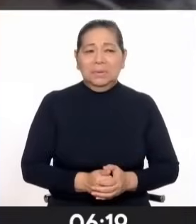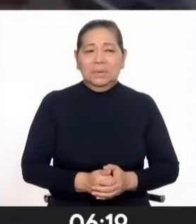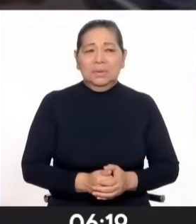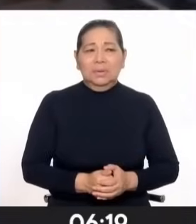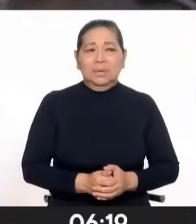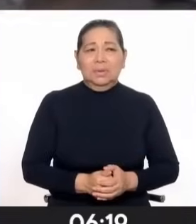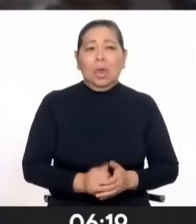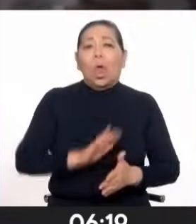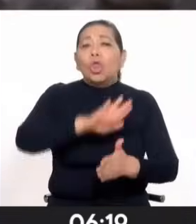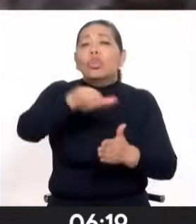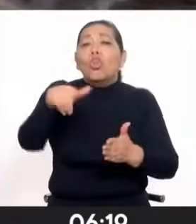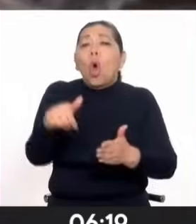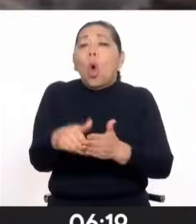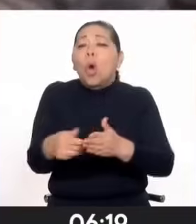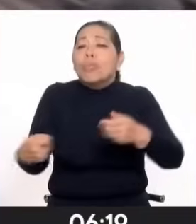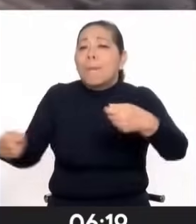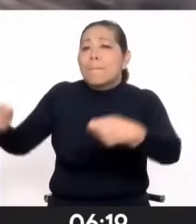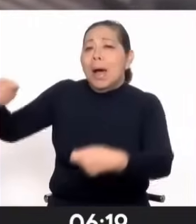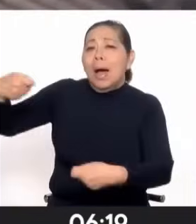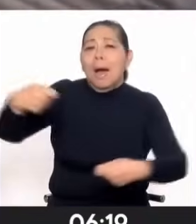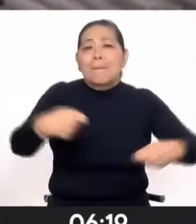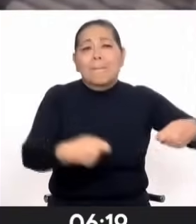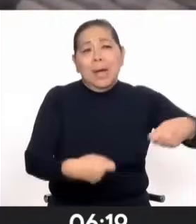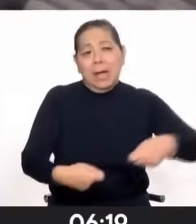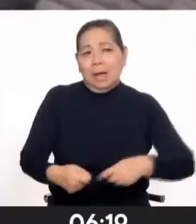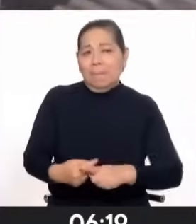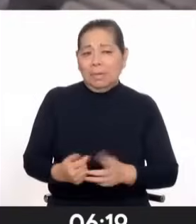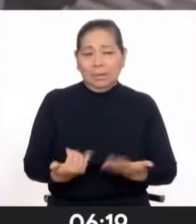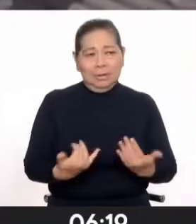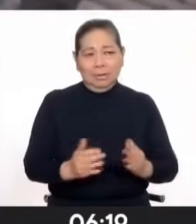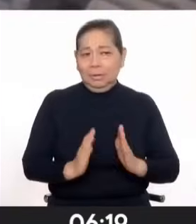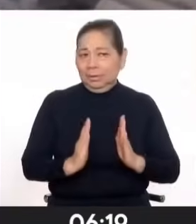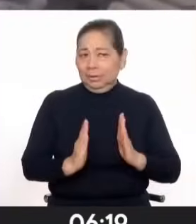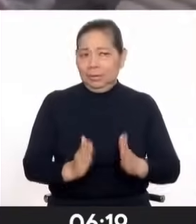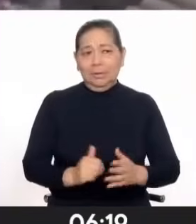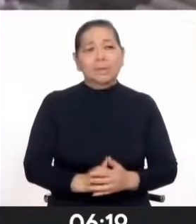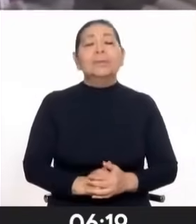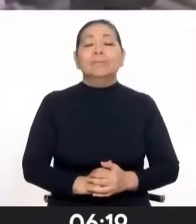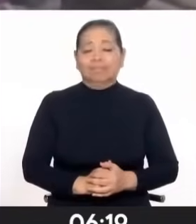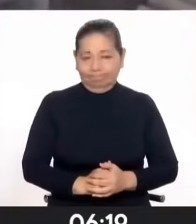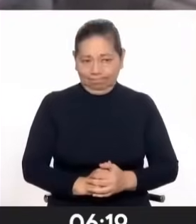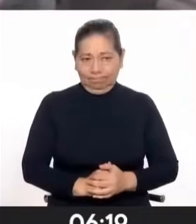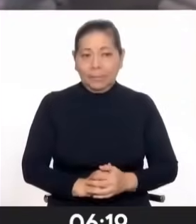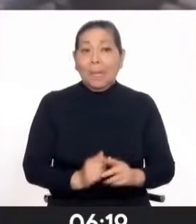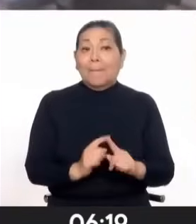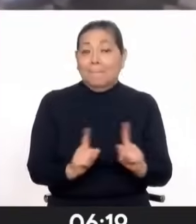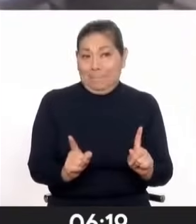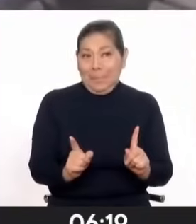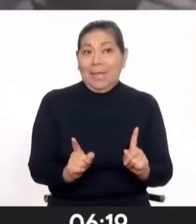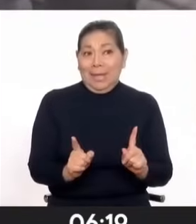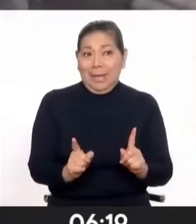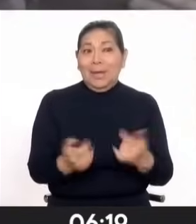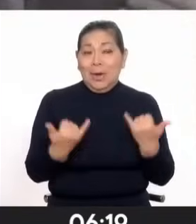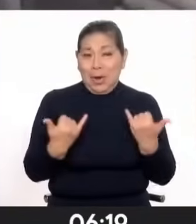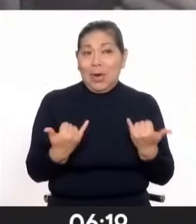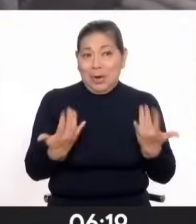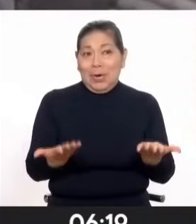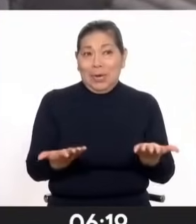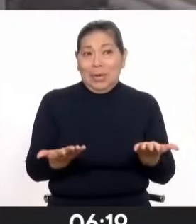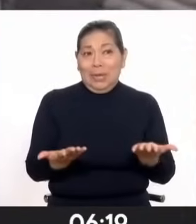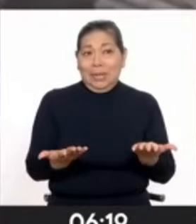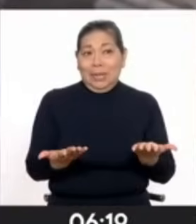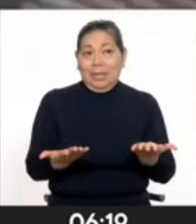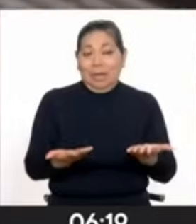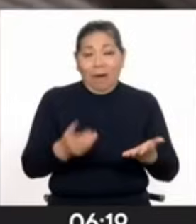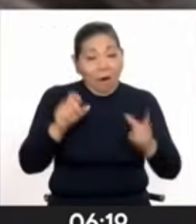ese es un área que no es propiedad de ustedes. Todo el asentamiento humano. Pero no en terrenos del asentamiento humano, porque ese es un área metropolitana. Hijo, pero date cuenta, esto era, si yo te